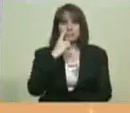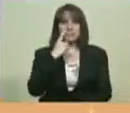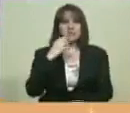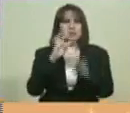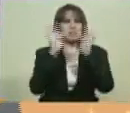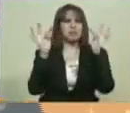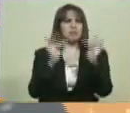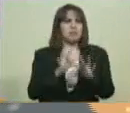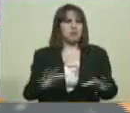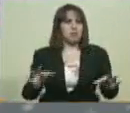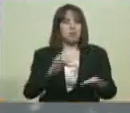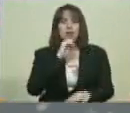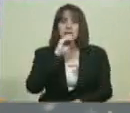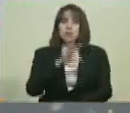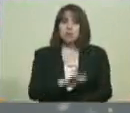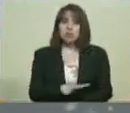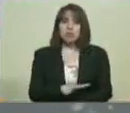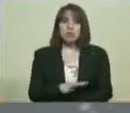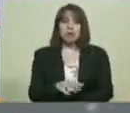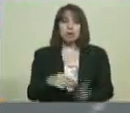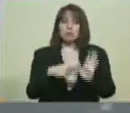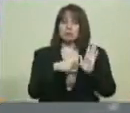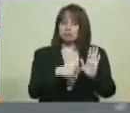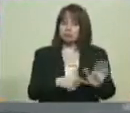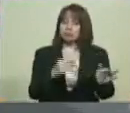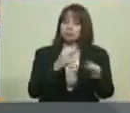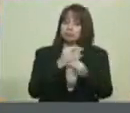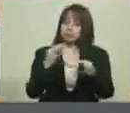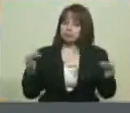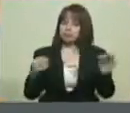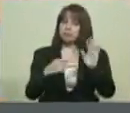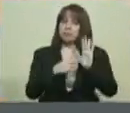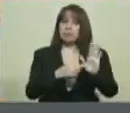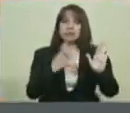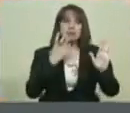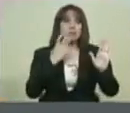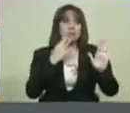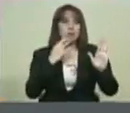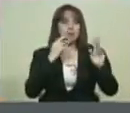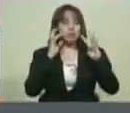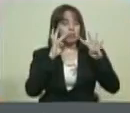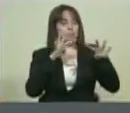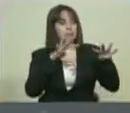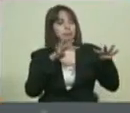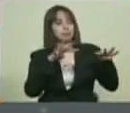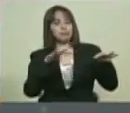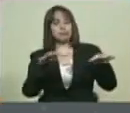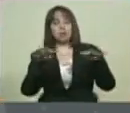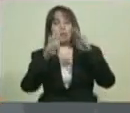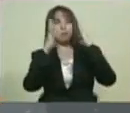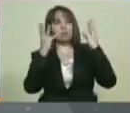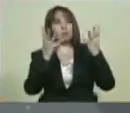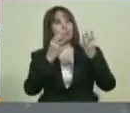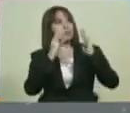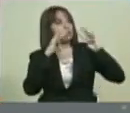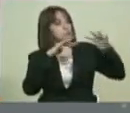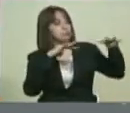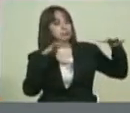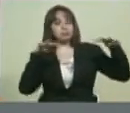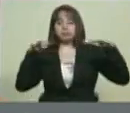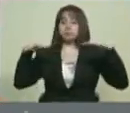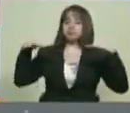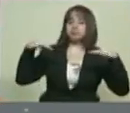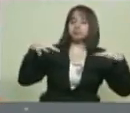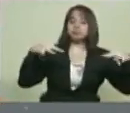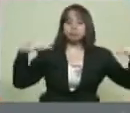histórica y de manera ejemplar. Nos están observando el mundo. Estuve leyendo este